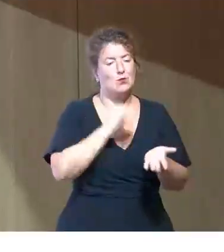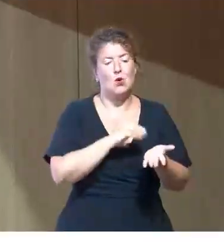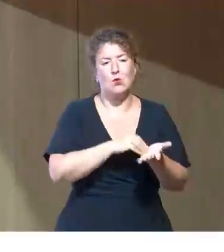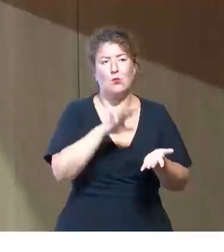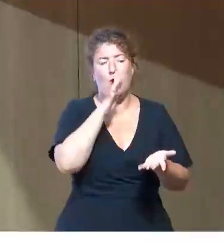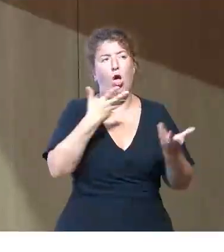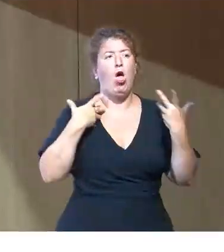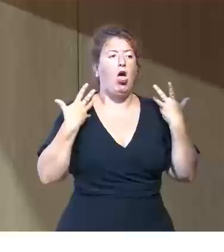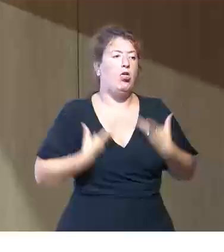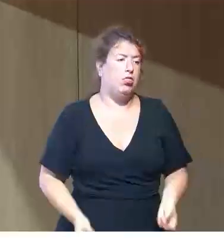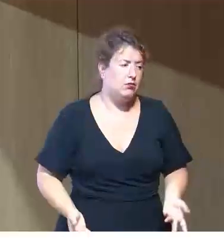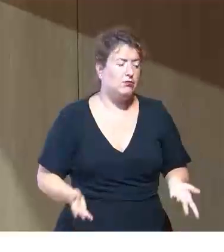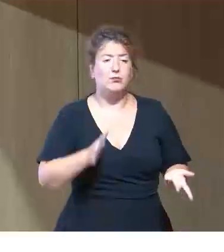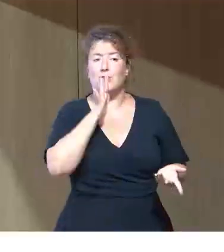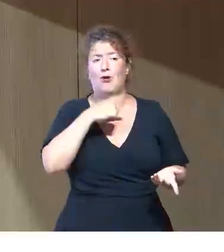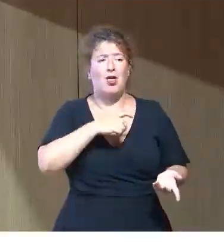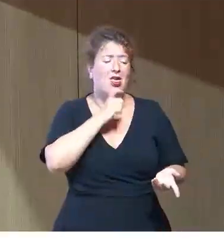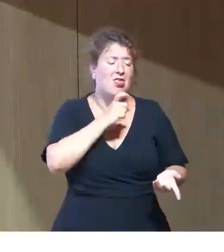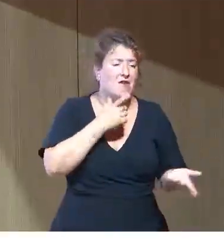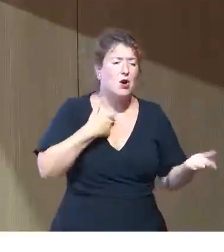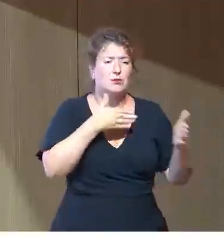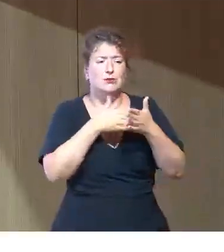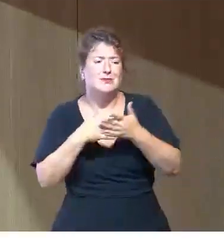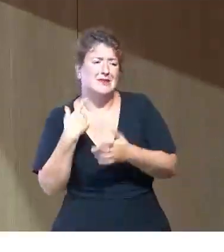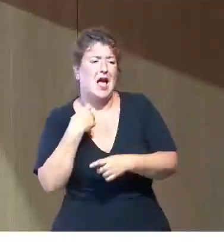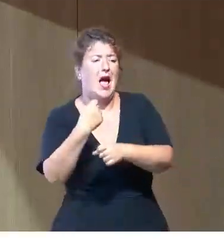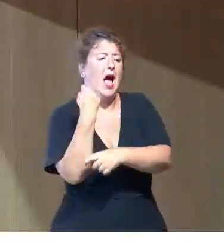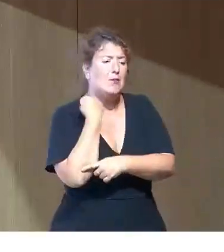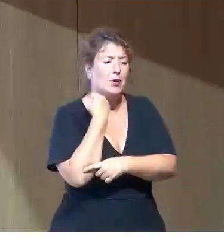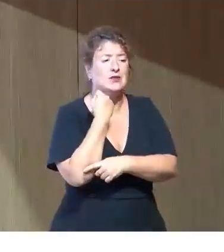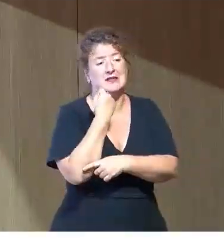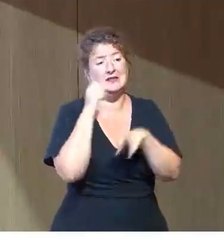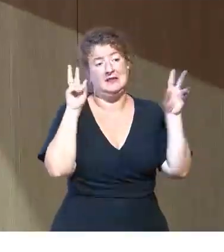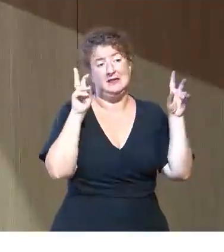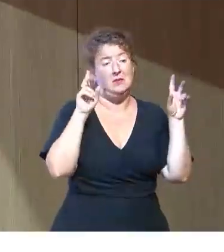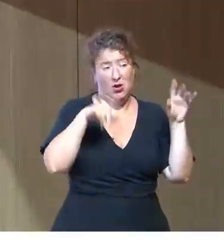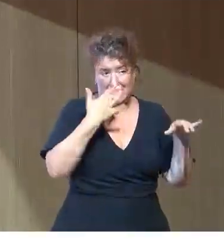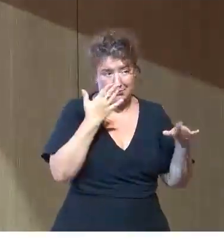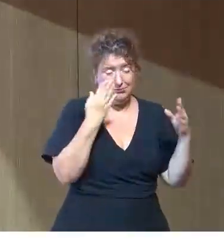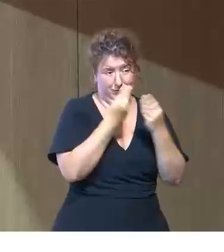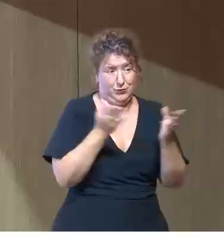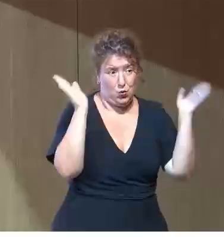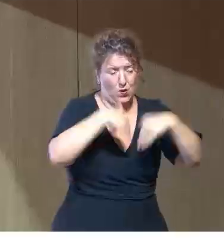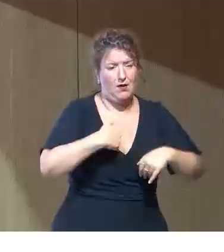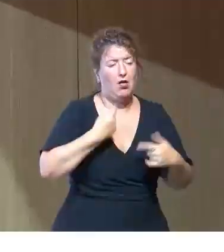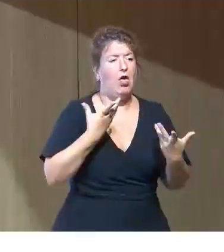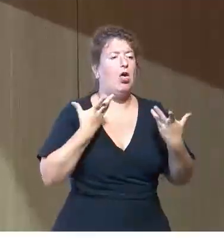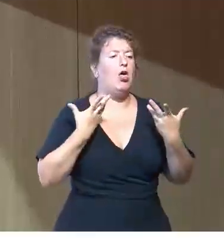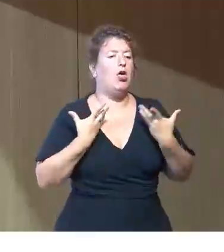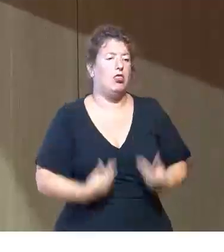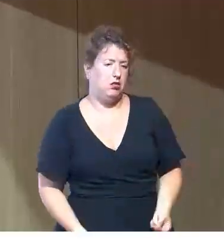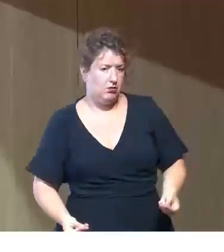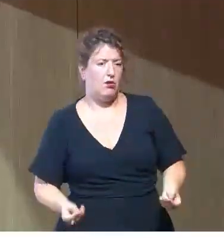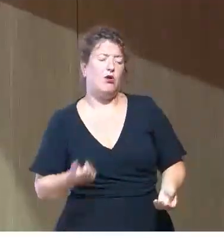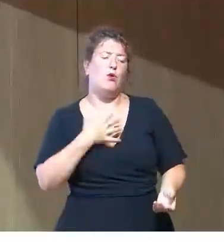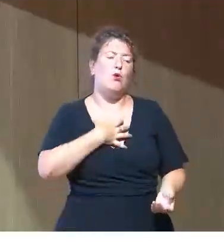te acabas desanimando porque tienes tantas dificultades hay apoyos que se sobreentienden que se tienen y luego no se tienen que al final te desanimas o te es mucho